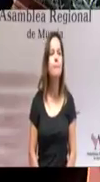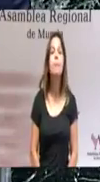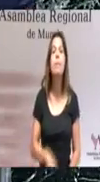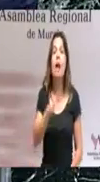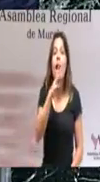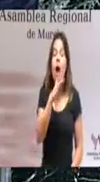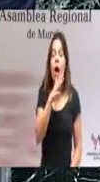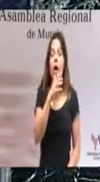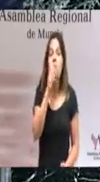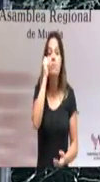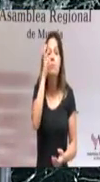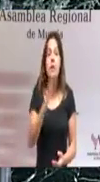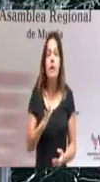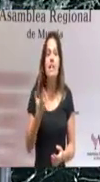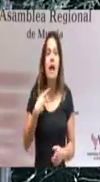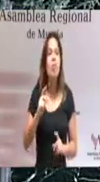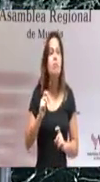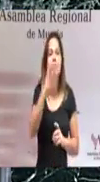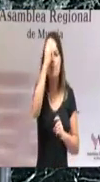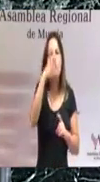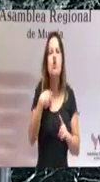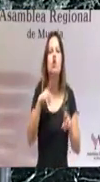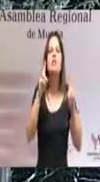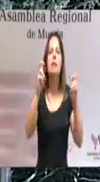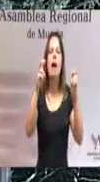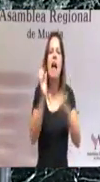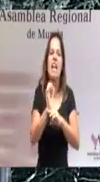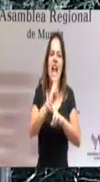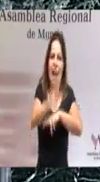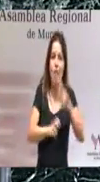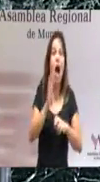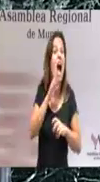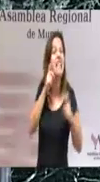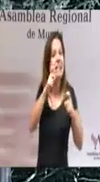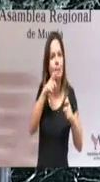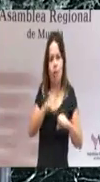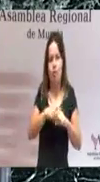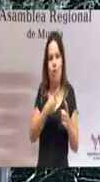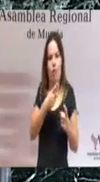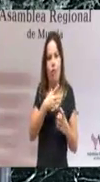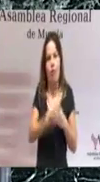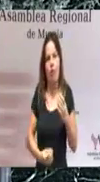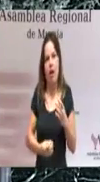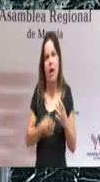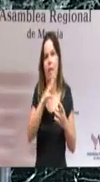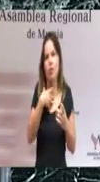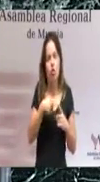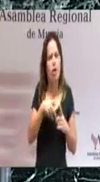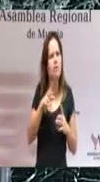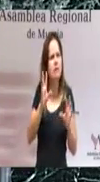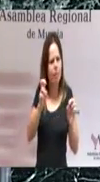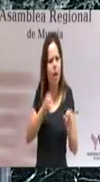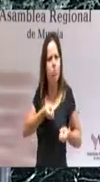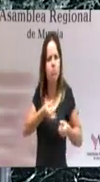Ahora parece que consigo hablar de renovables. Lo intenté antes, pero me faltó tiempo y no quiero obviar esta referencia.